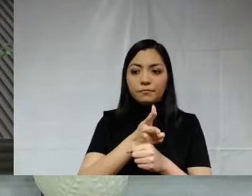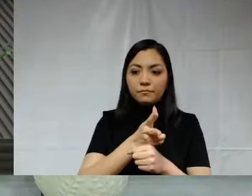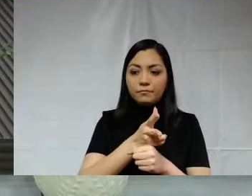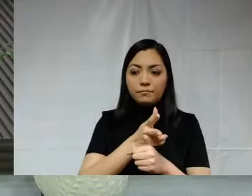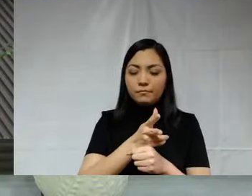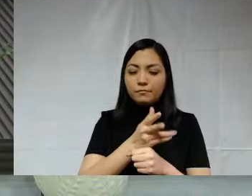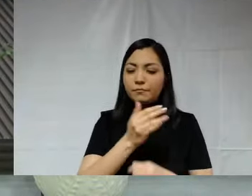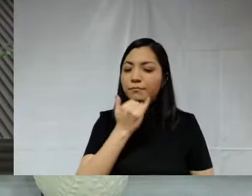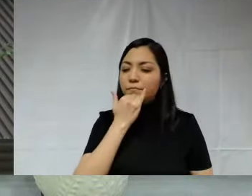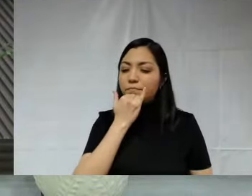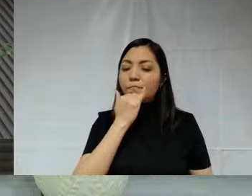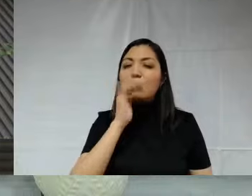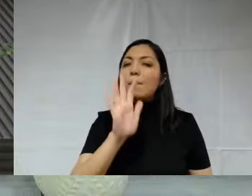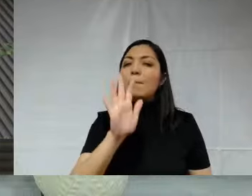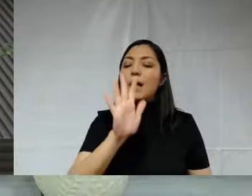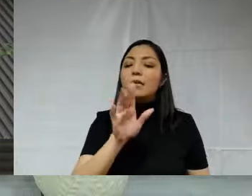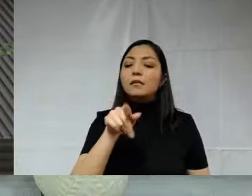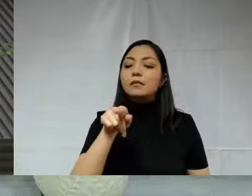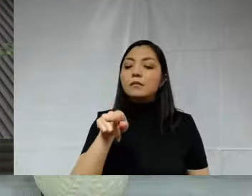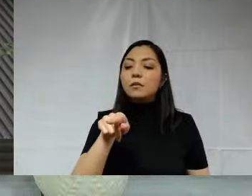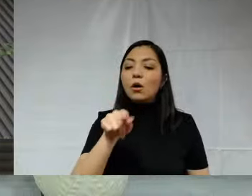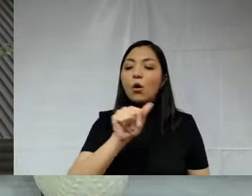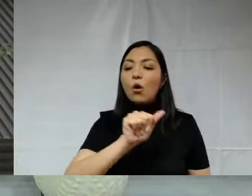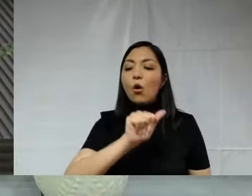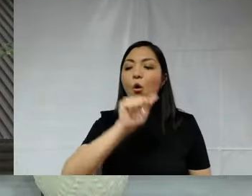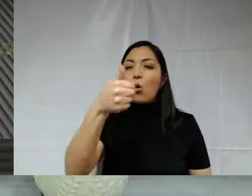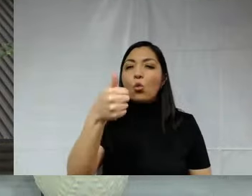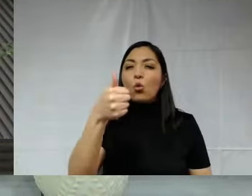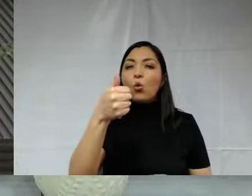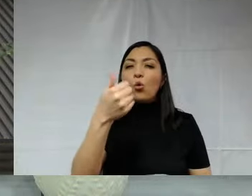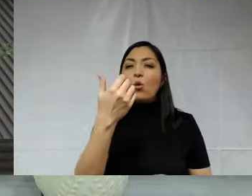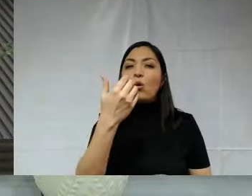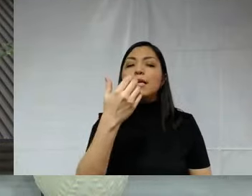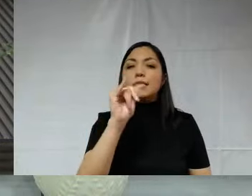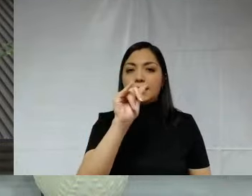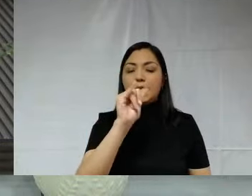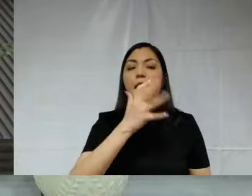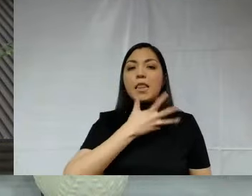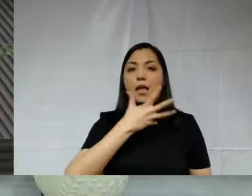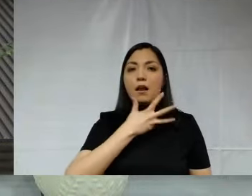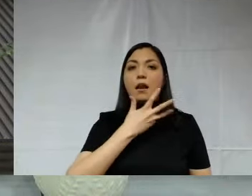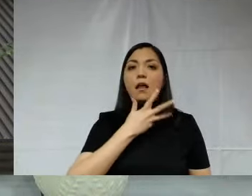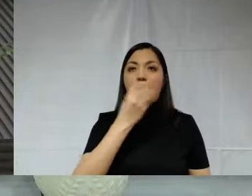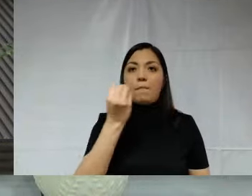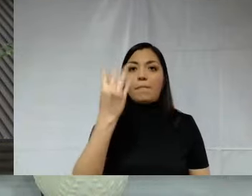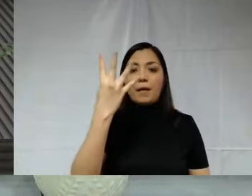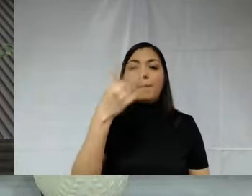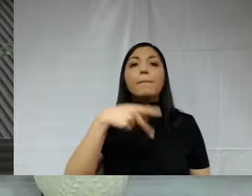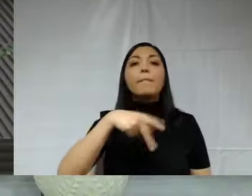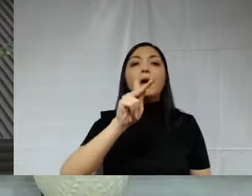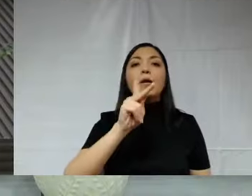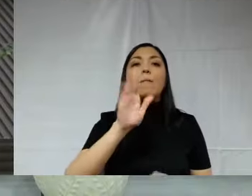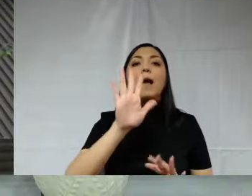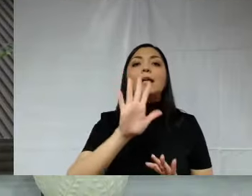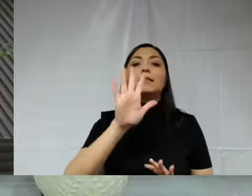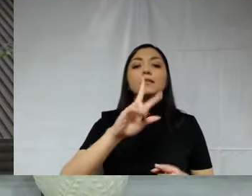incorrecto porque sí se ve una cámara Pero se ve blanco gracias